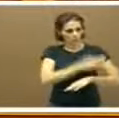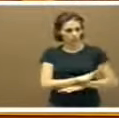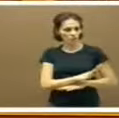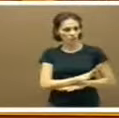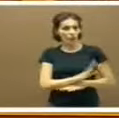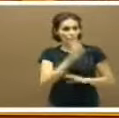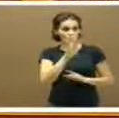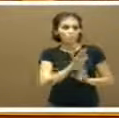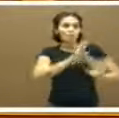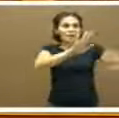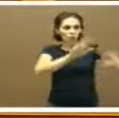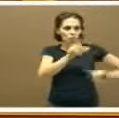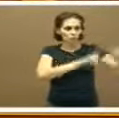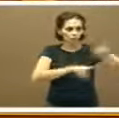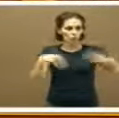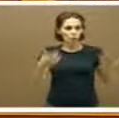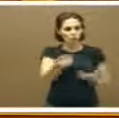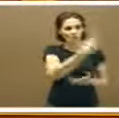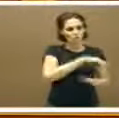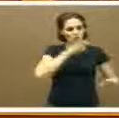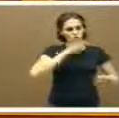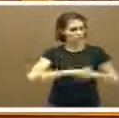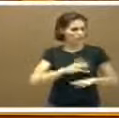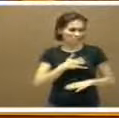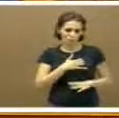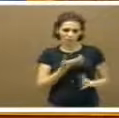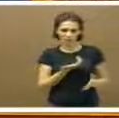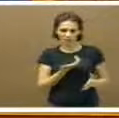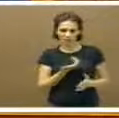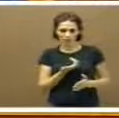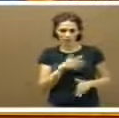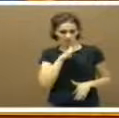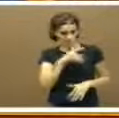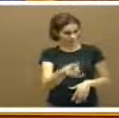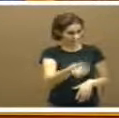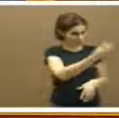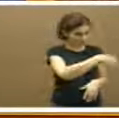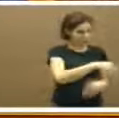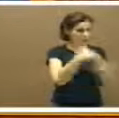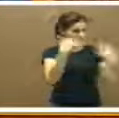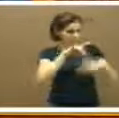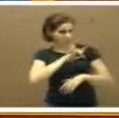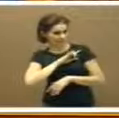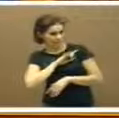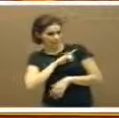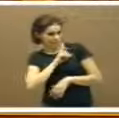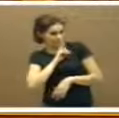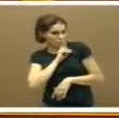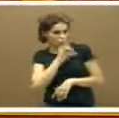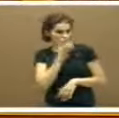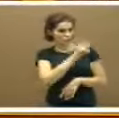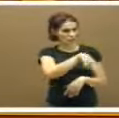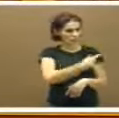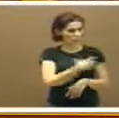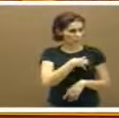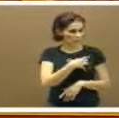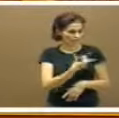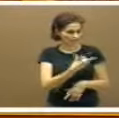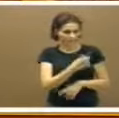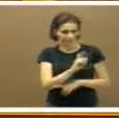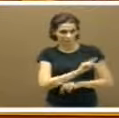fueron capaces de cumplirlo. ¿Cómo van a venir aquí a alegrarse de nuestro cumplimiento? Le